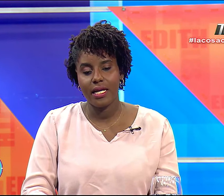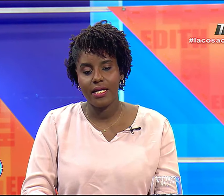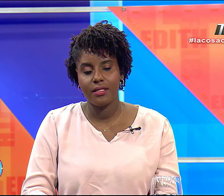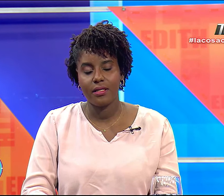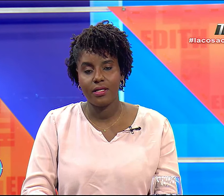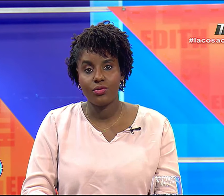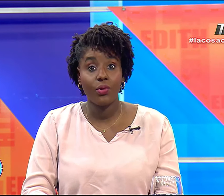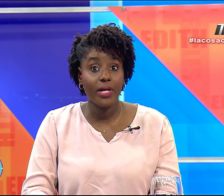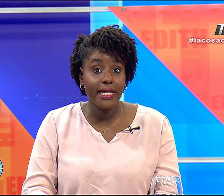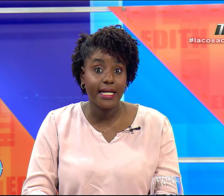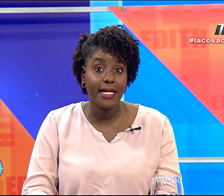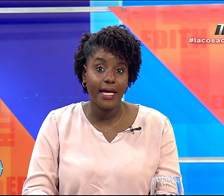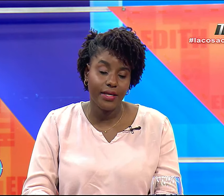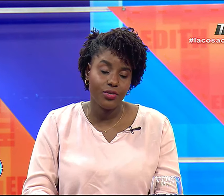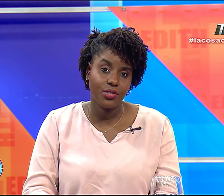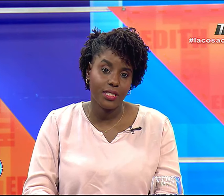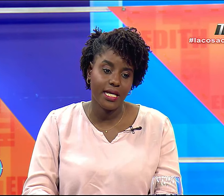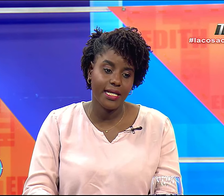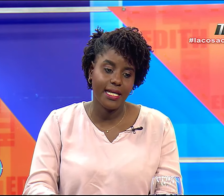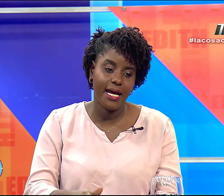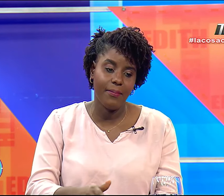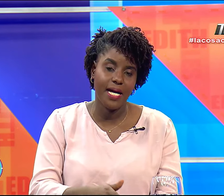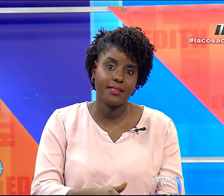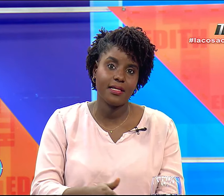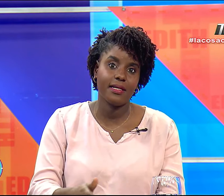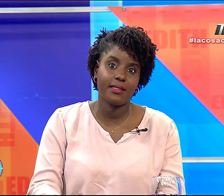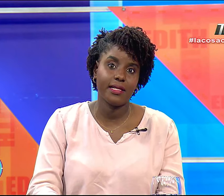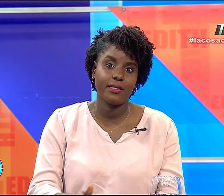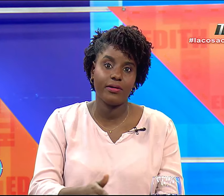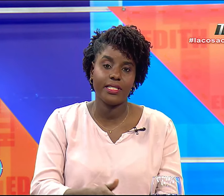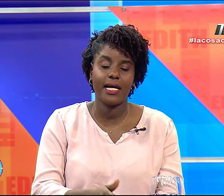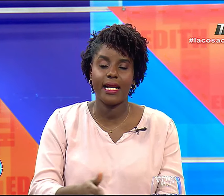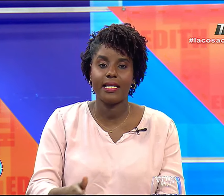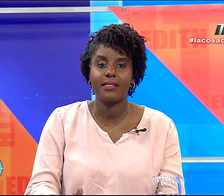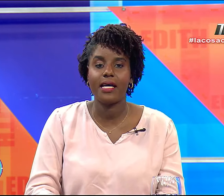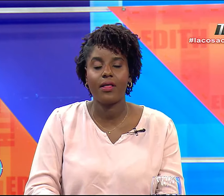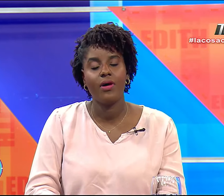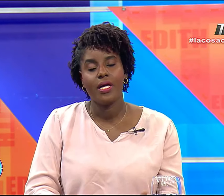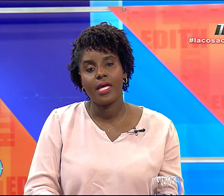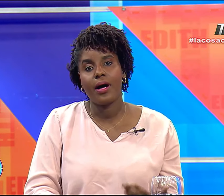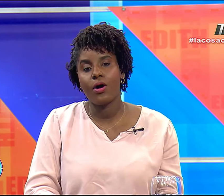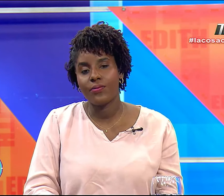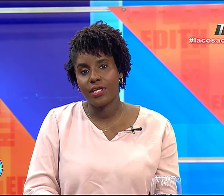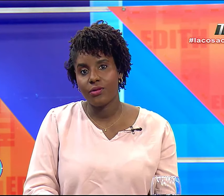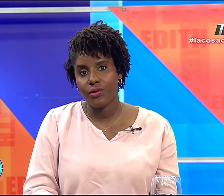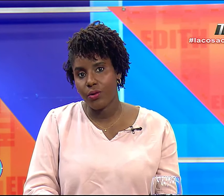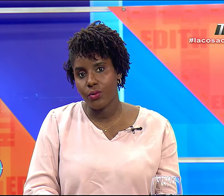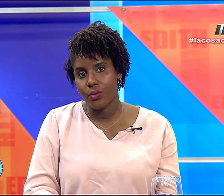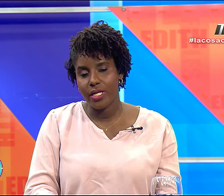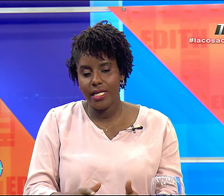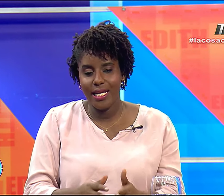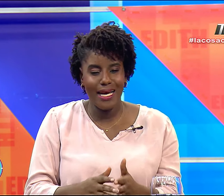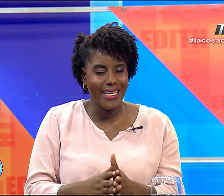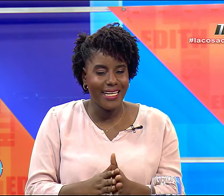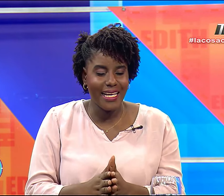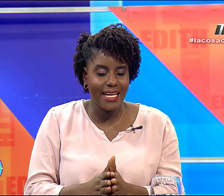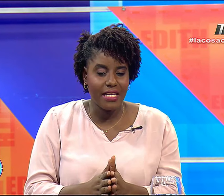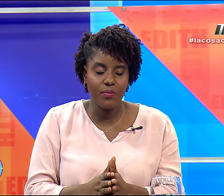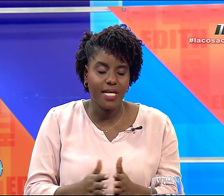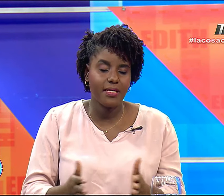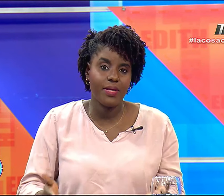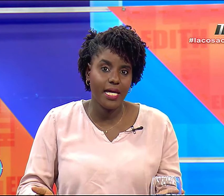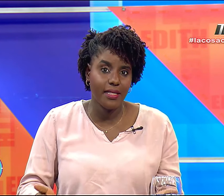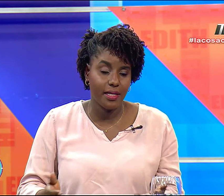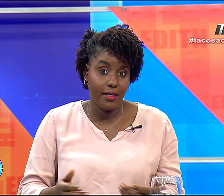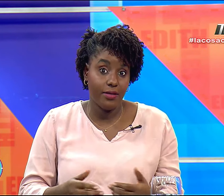tienen en su boleta, ellos tienen la más certeza o está garantizado que van a obtener una curul. Y el caso